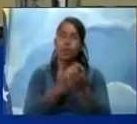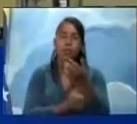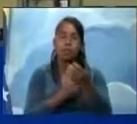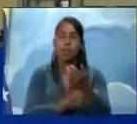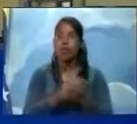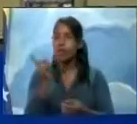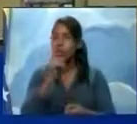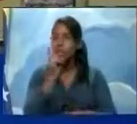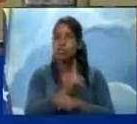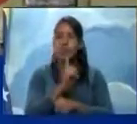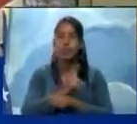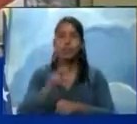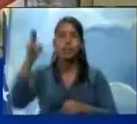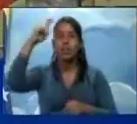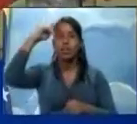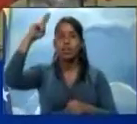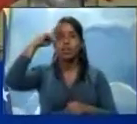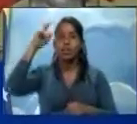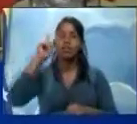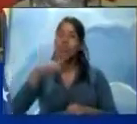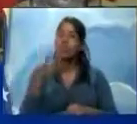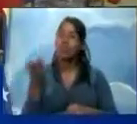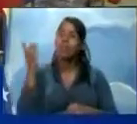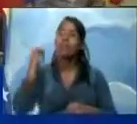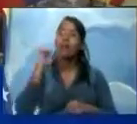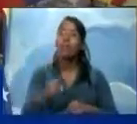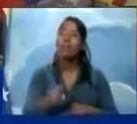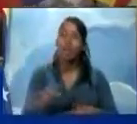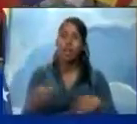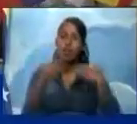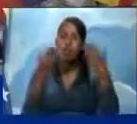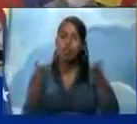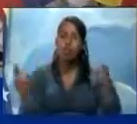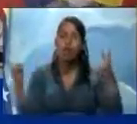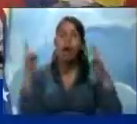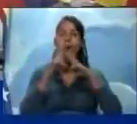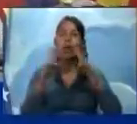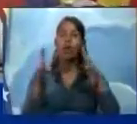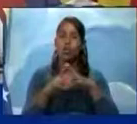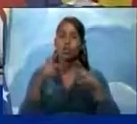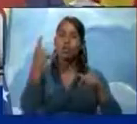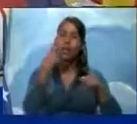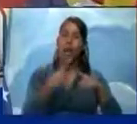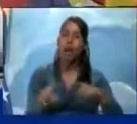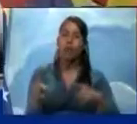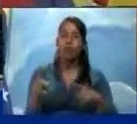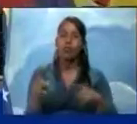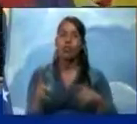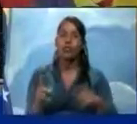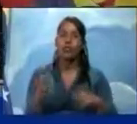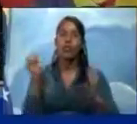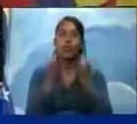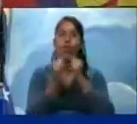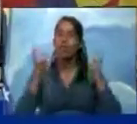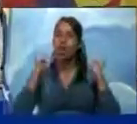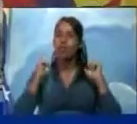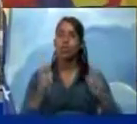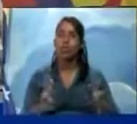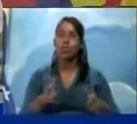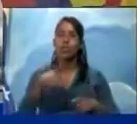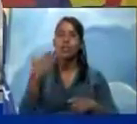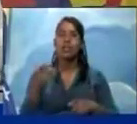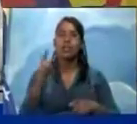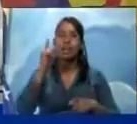no solamente lo reconoció, sino que también lo dio a conocer a otro con la autoridad